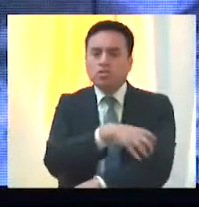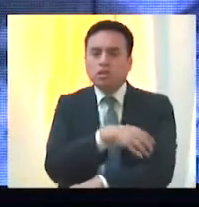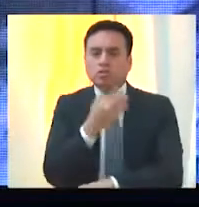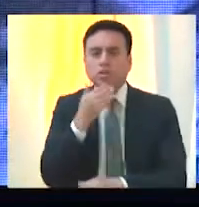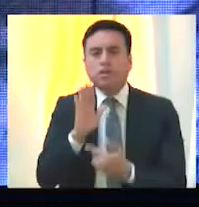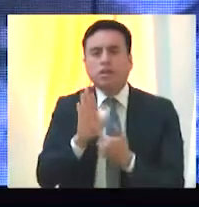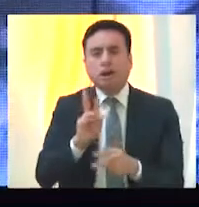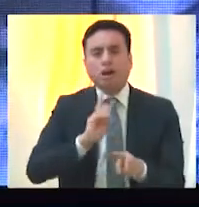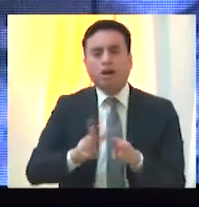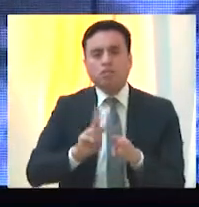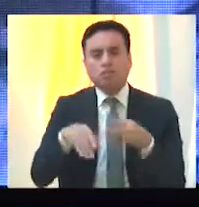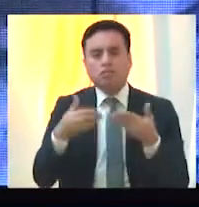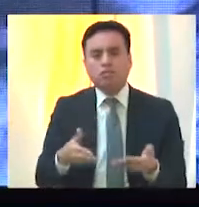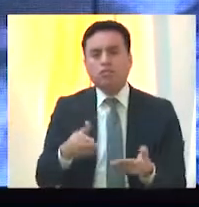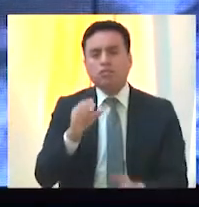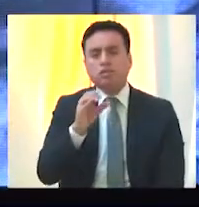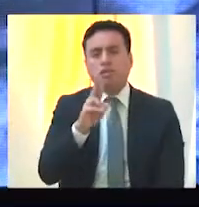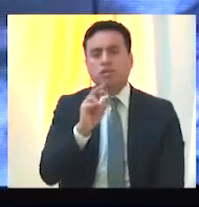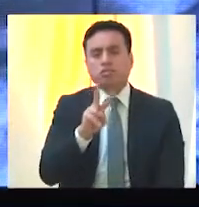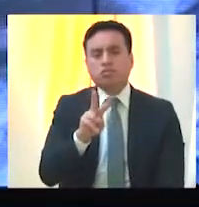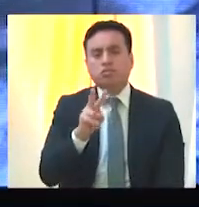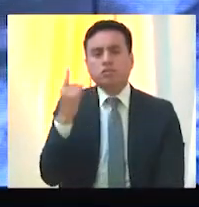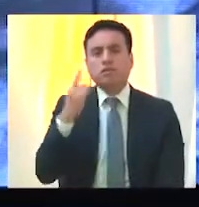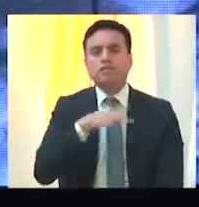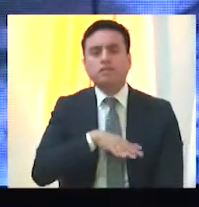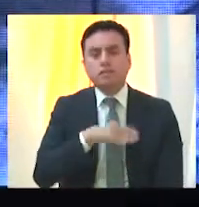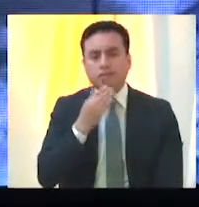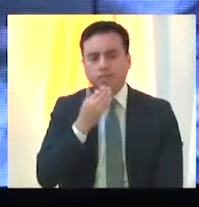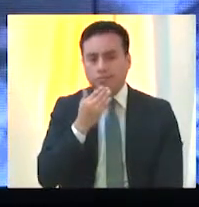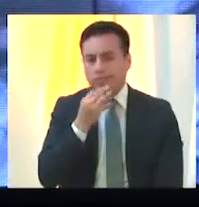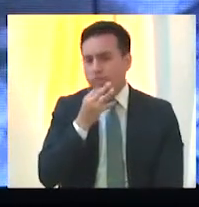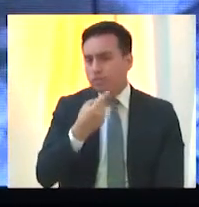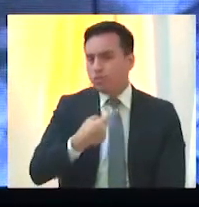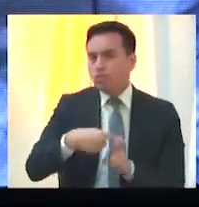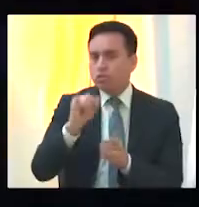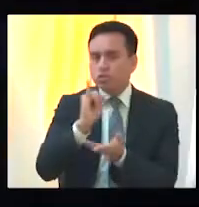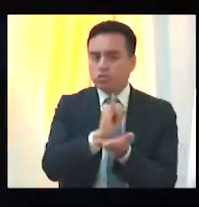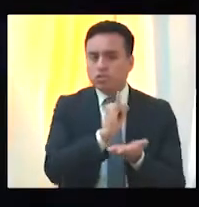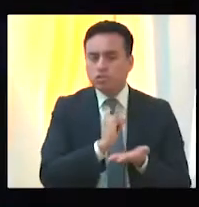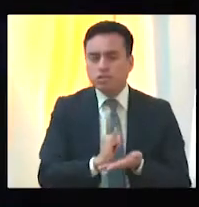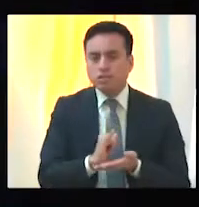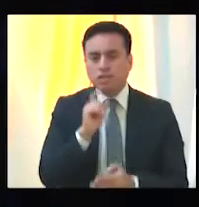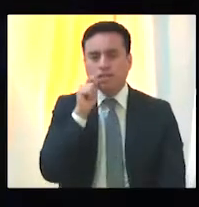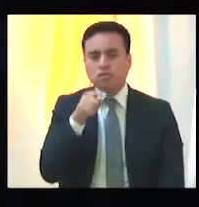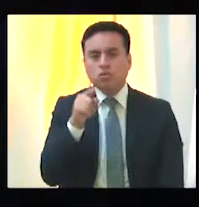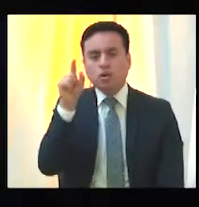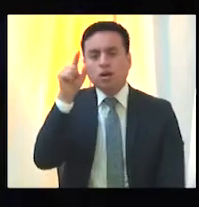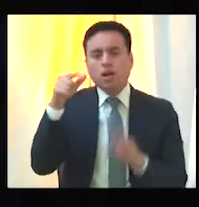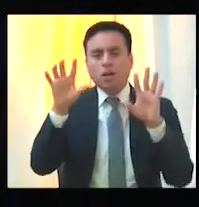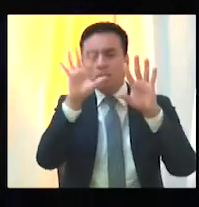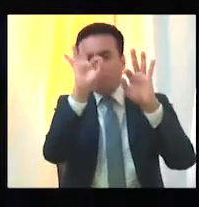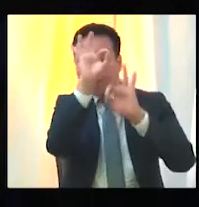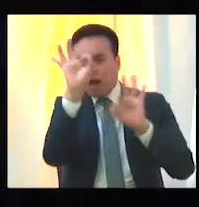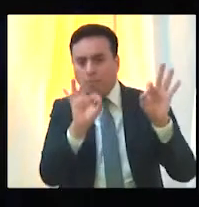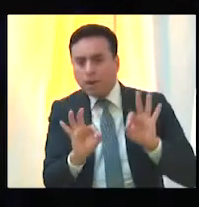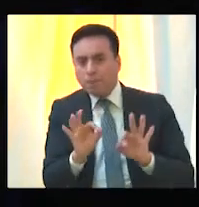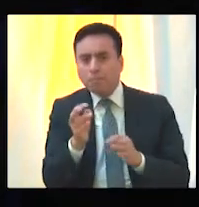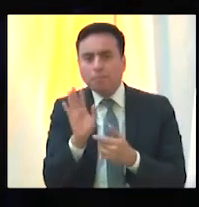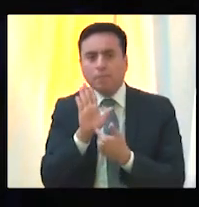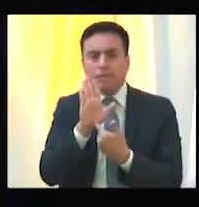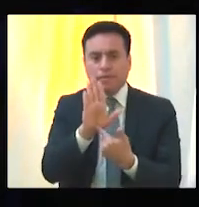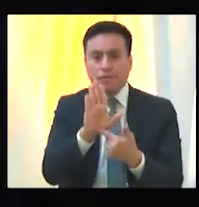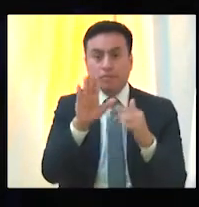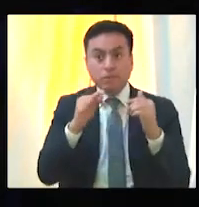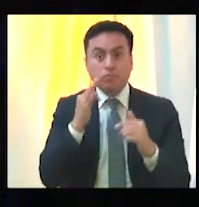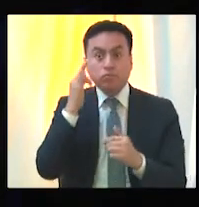que hemos estado haciendo tanto en el CR2 como en la Universidad de Chile y en otras instituciones. Y este es un mapa que muestra precisamente para el mismo tipo de